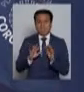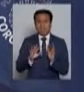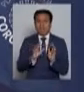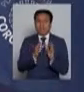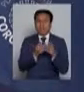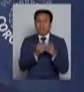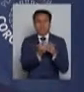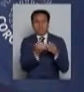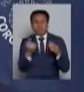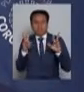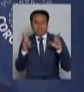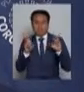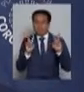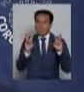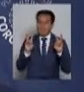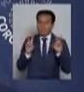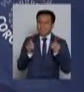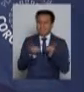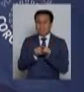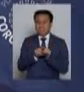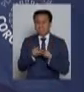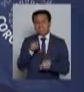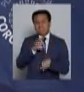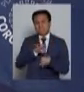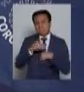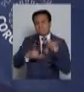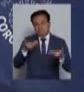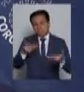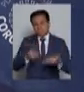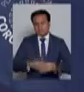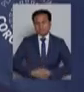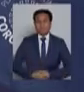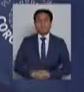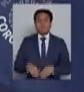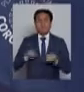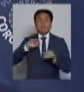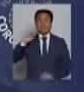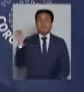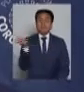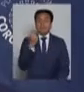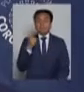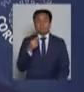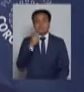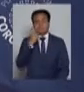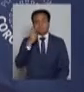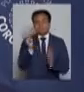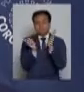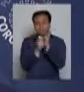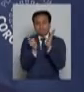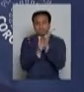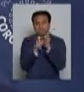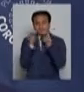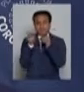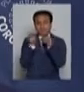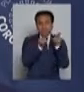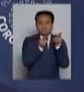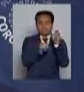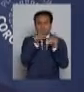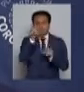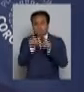abandonado esa categoría de infectante. En general, la tendencia que observamos es